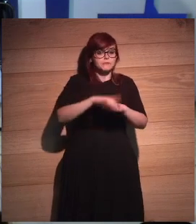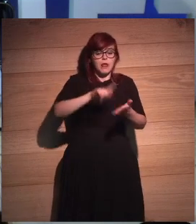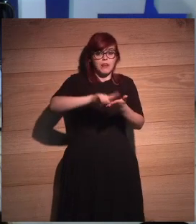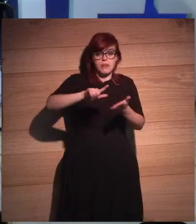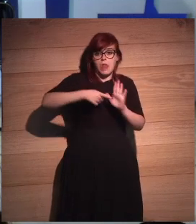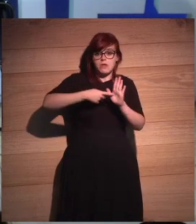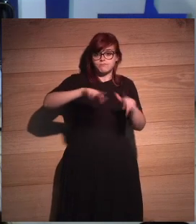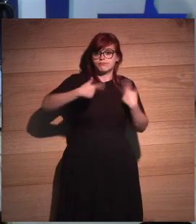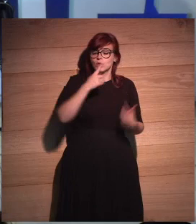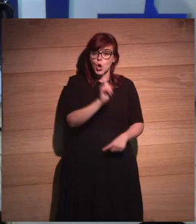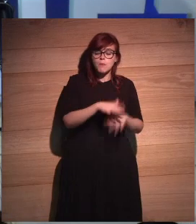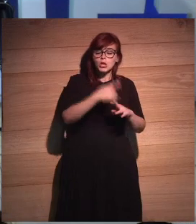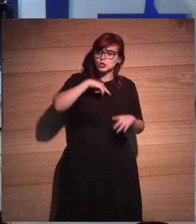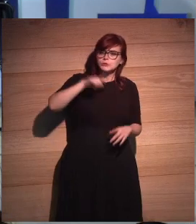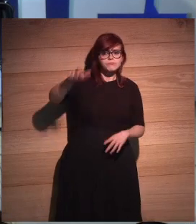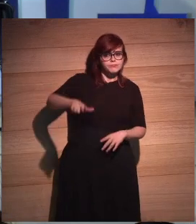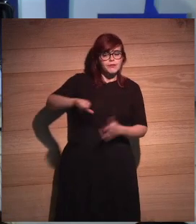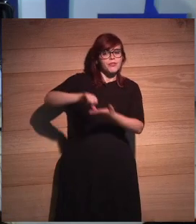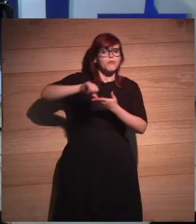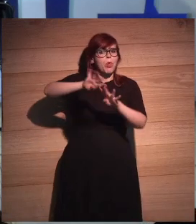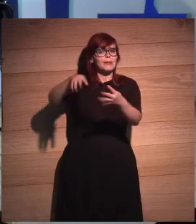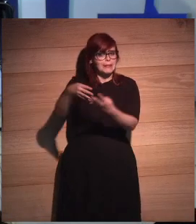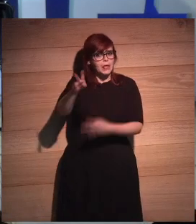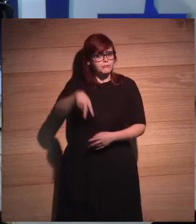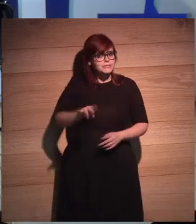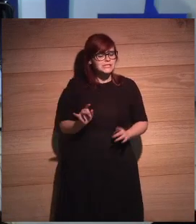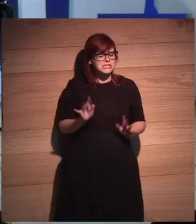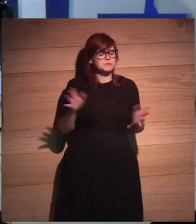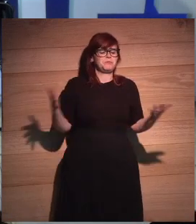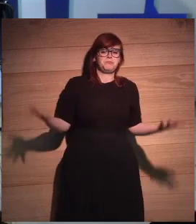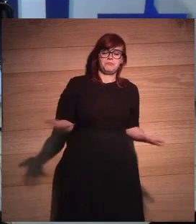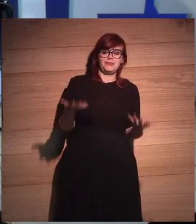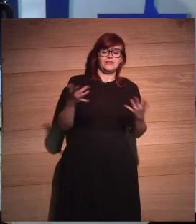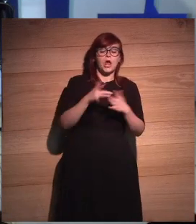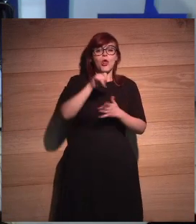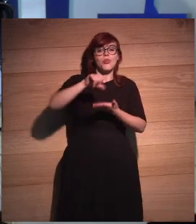legalmente, pero que nosotros lo consideramos ciudadanos de Internet o ciudadanos de la web. Entonces,